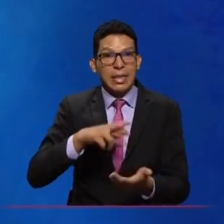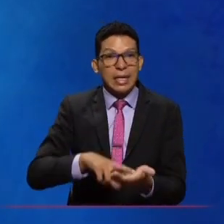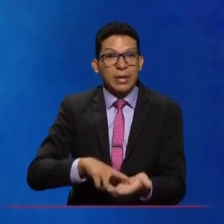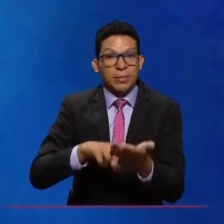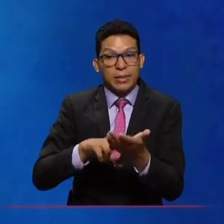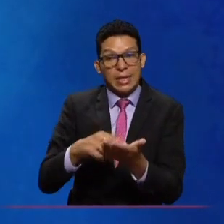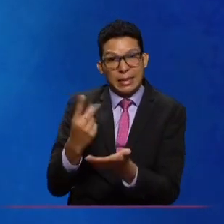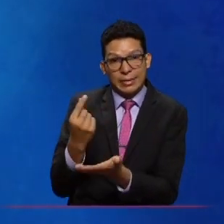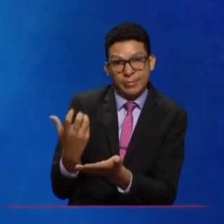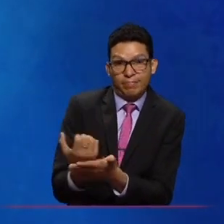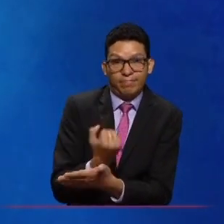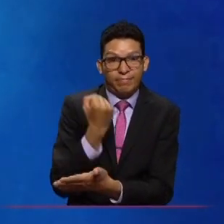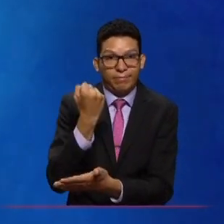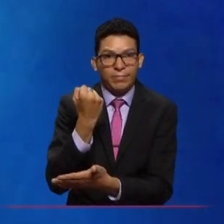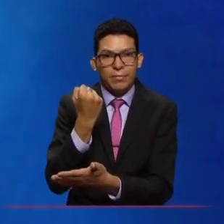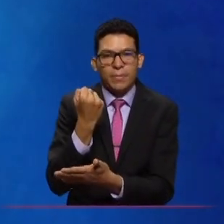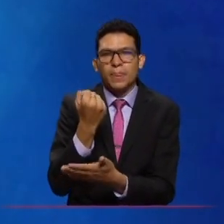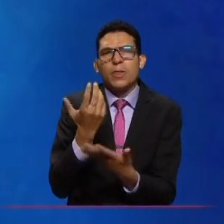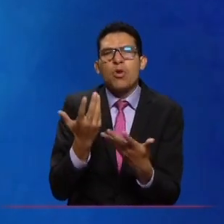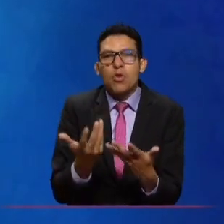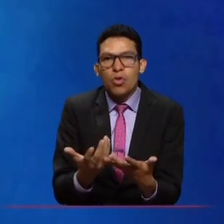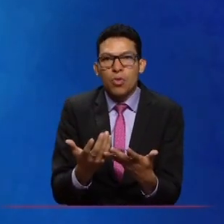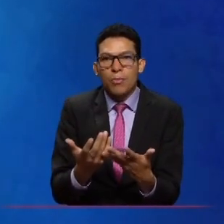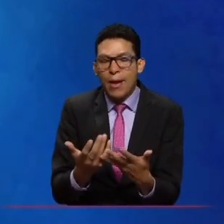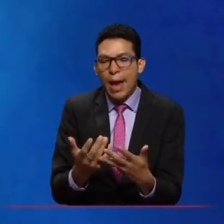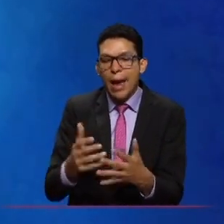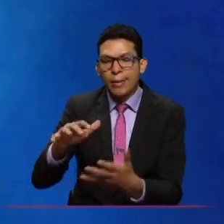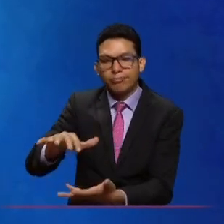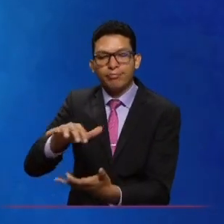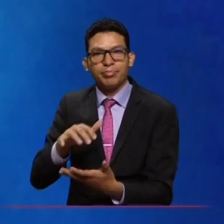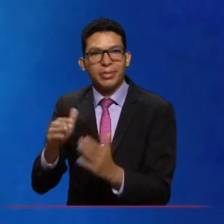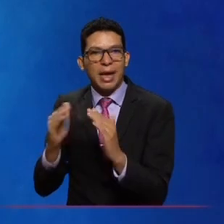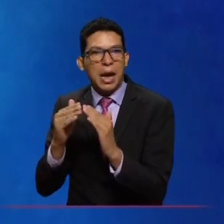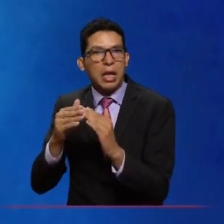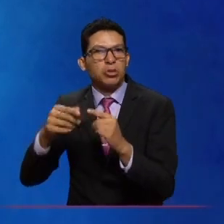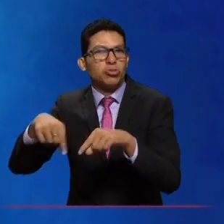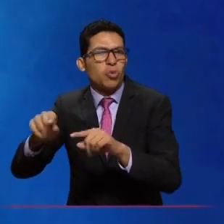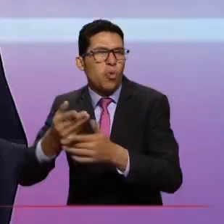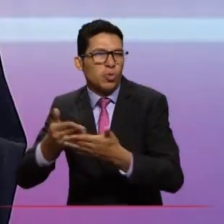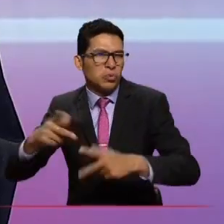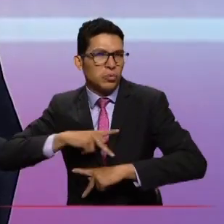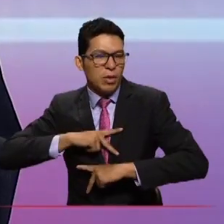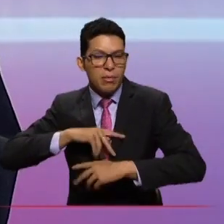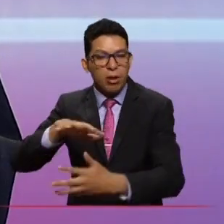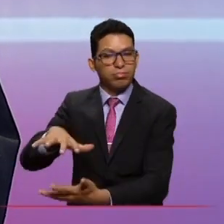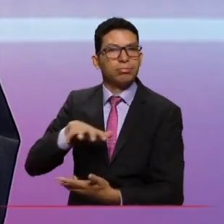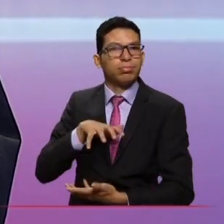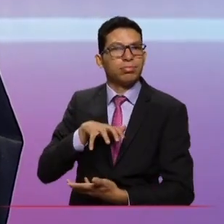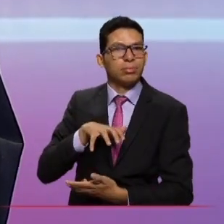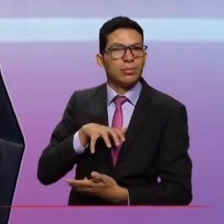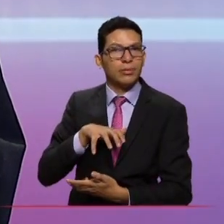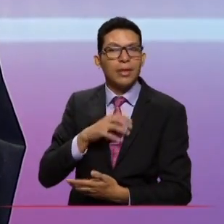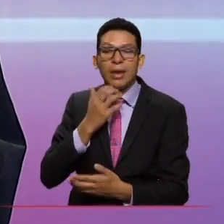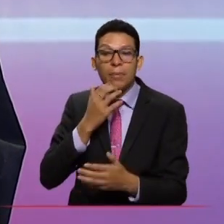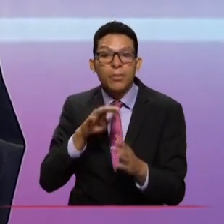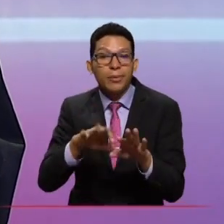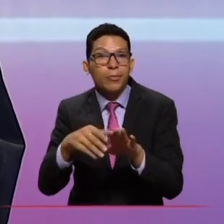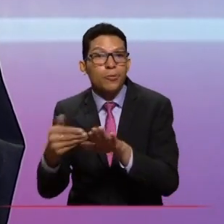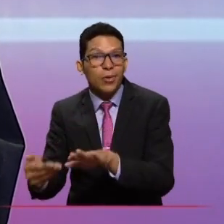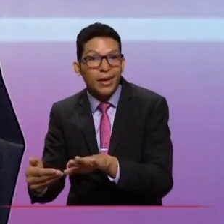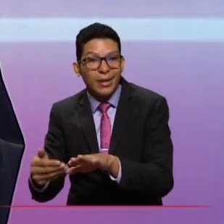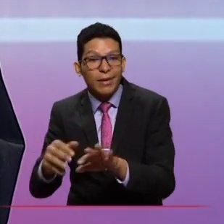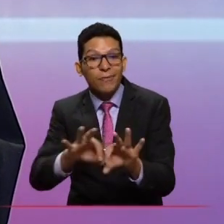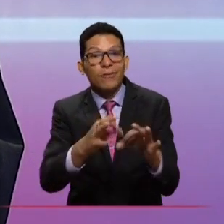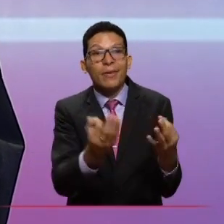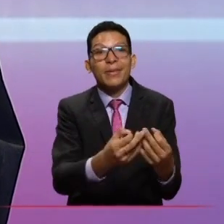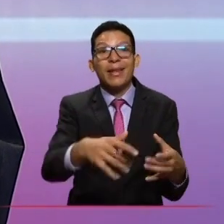deuda, con el embargo de los bienes que dejó el causante. Y en el caso de que la persona que fallece no tenga familia,